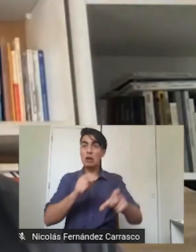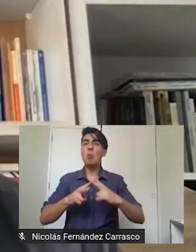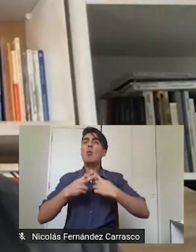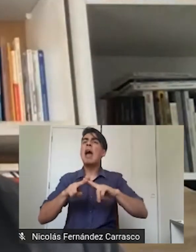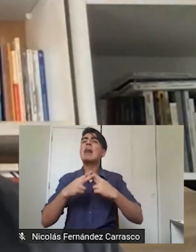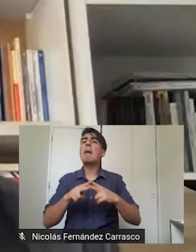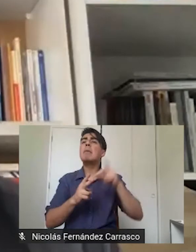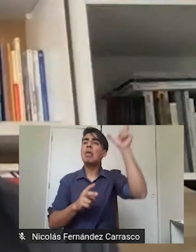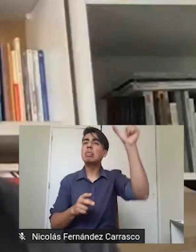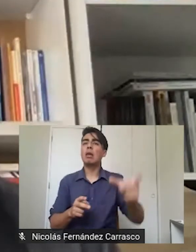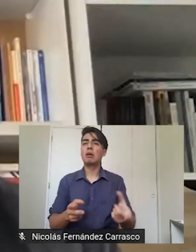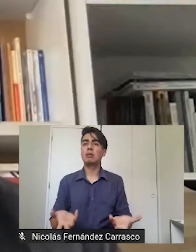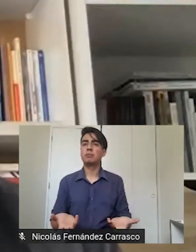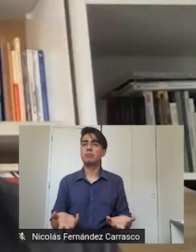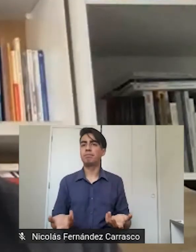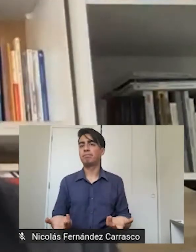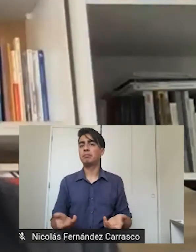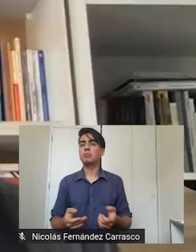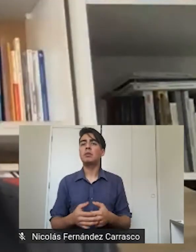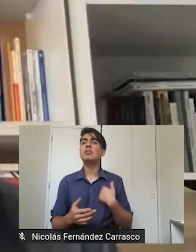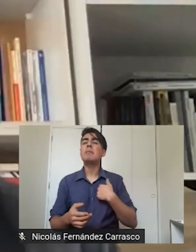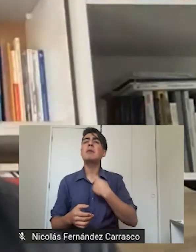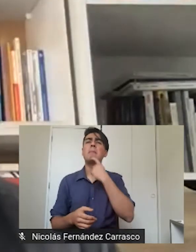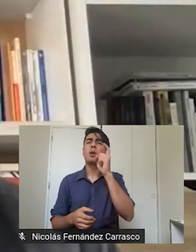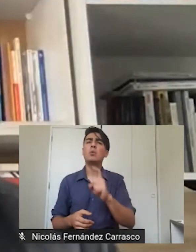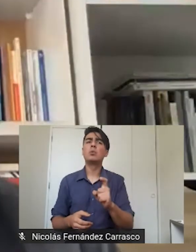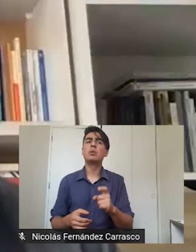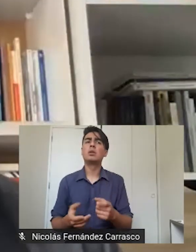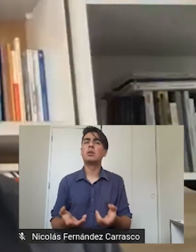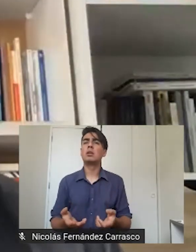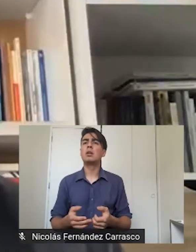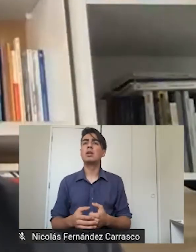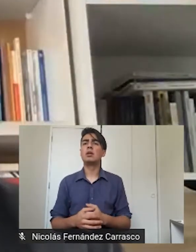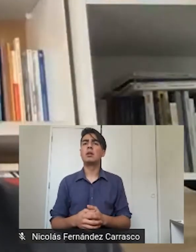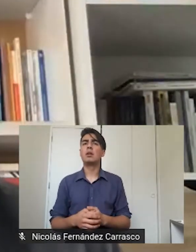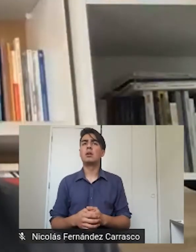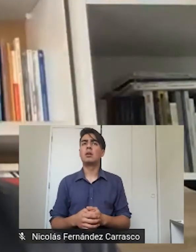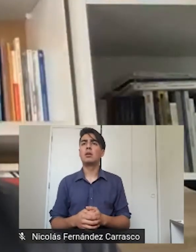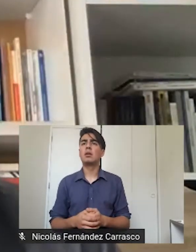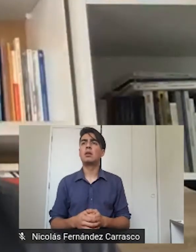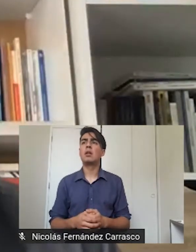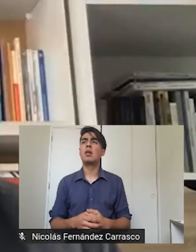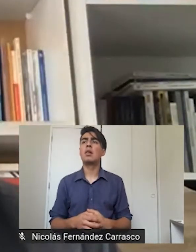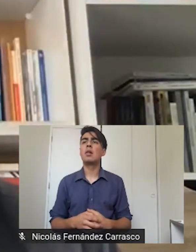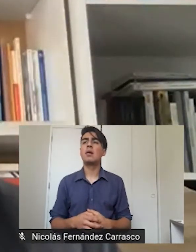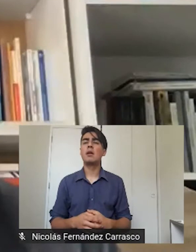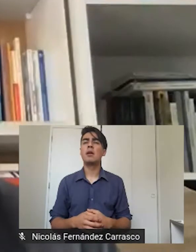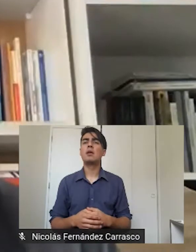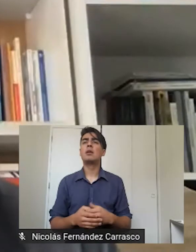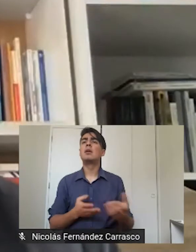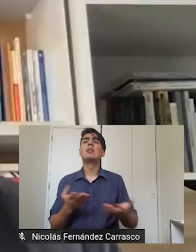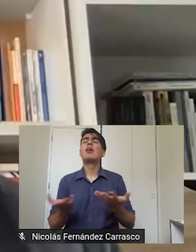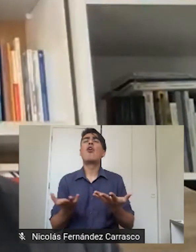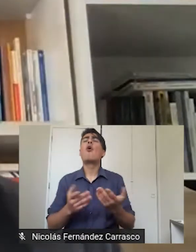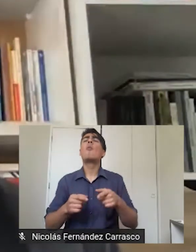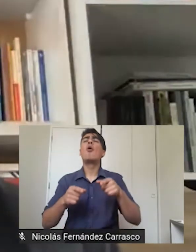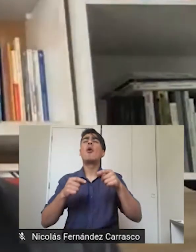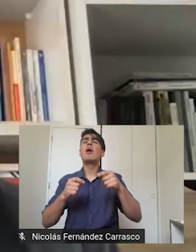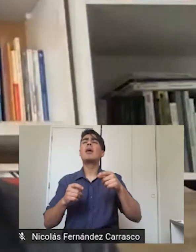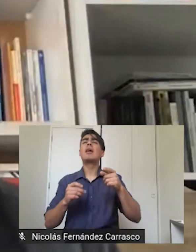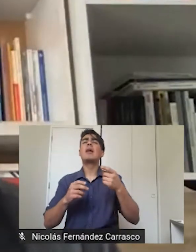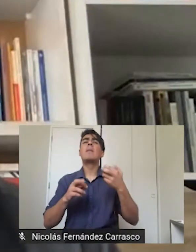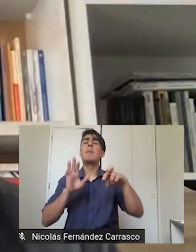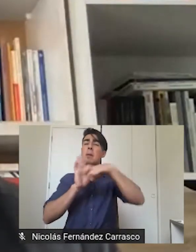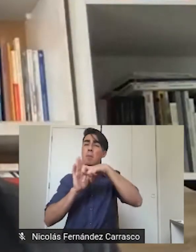Entonces, en este contexto, mi pregunta para Anita es, ¿qué estrategia nos propone DEMBRA para superar